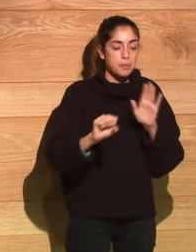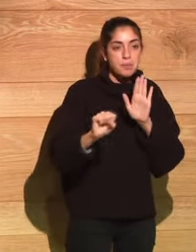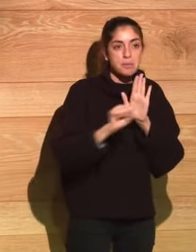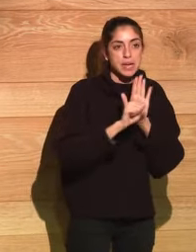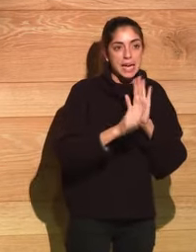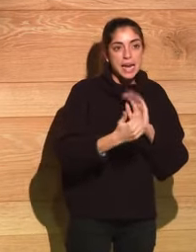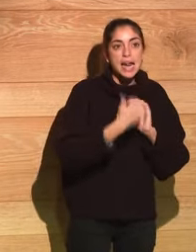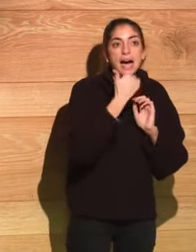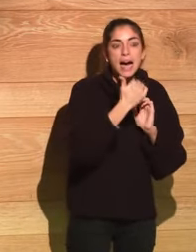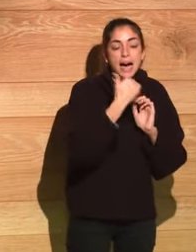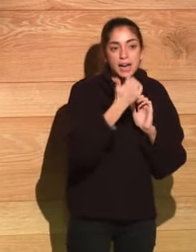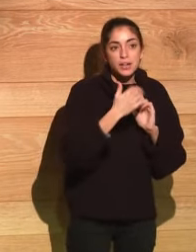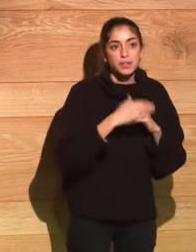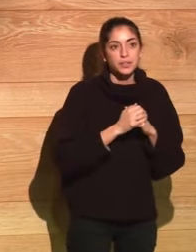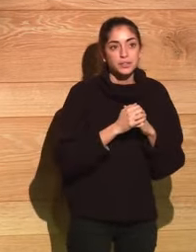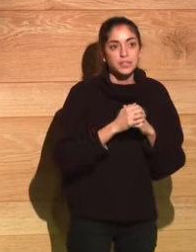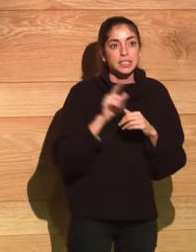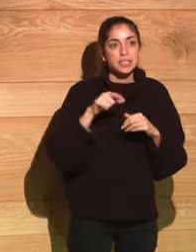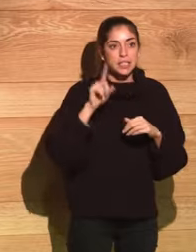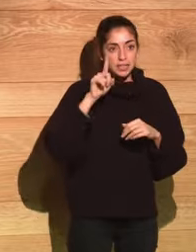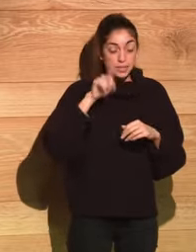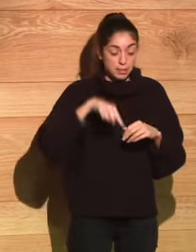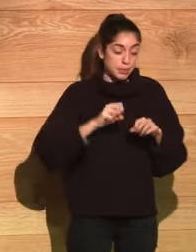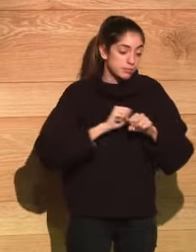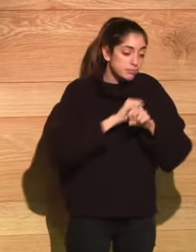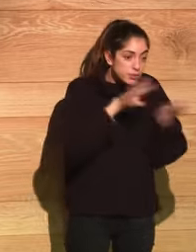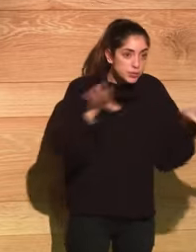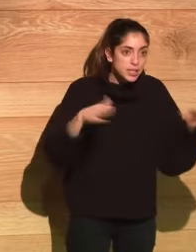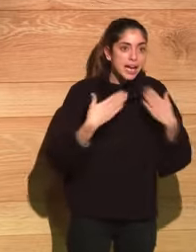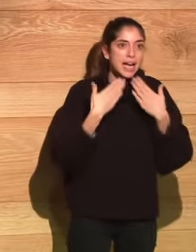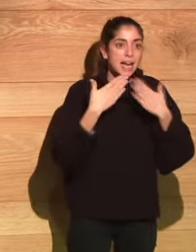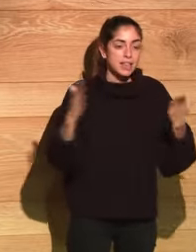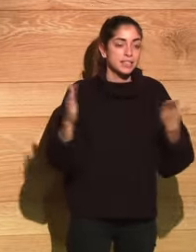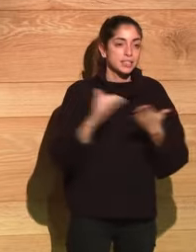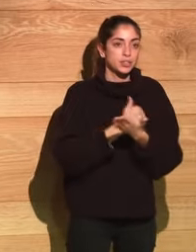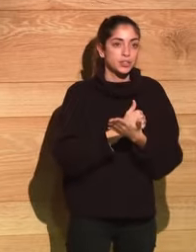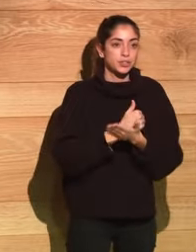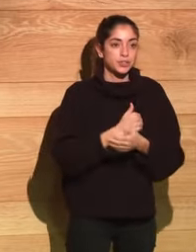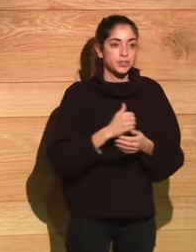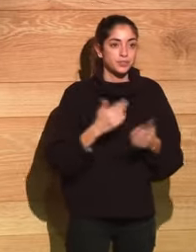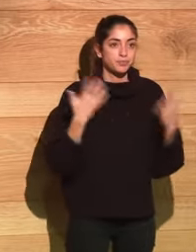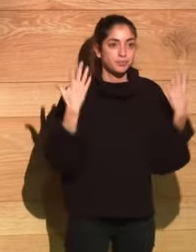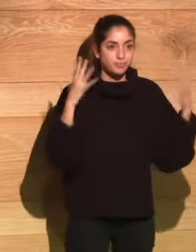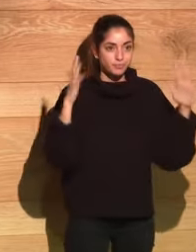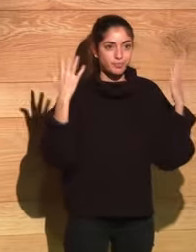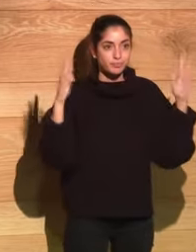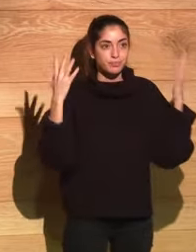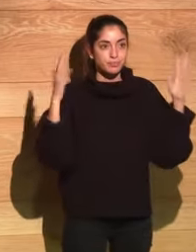reivindicando su figura y difundiéndola. Muchísimas gracias a todos por estar aquí. Gracias.